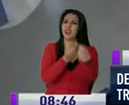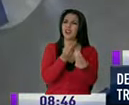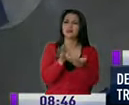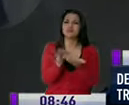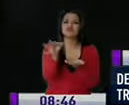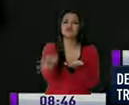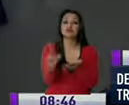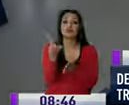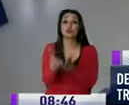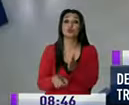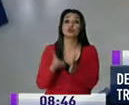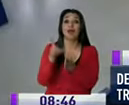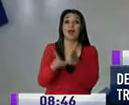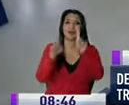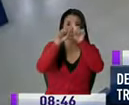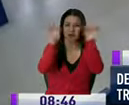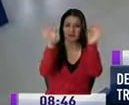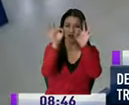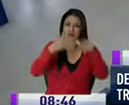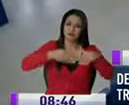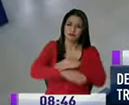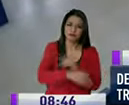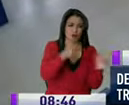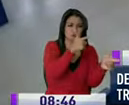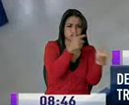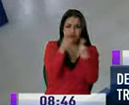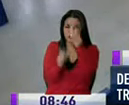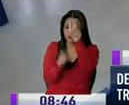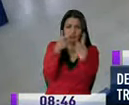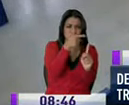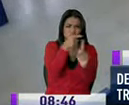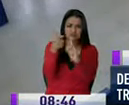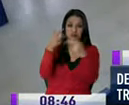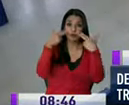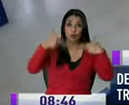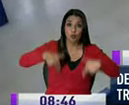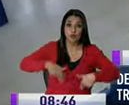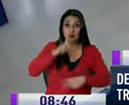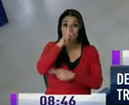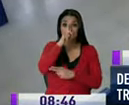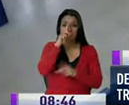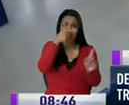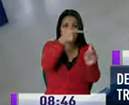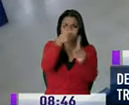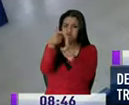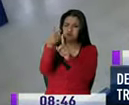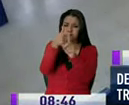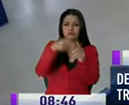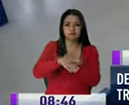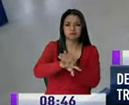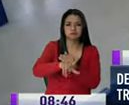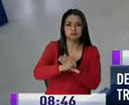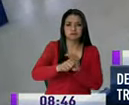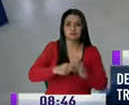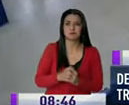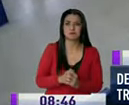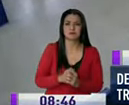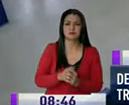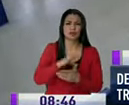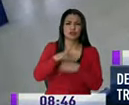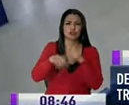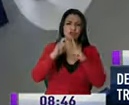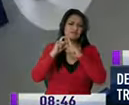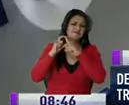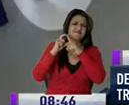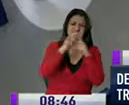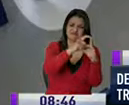en el Cantón Durán y con armas en mano sometieron a los guardias y a los empleados de esa unidad de negocio. Tírense al piso y dijeron